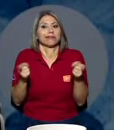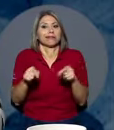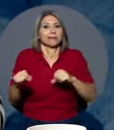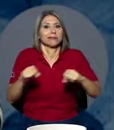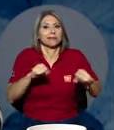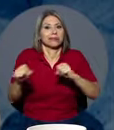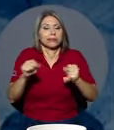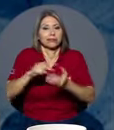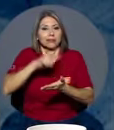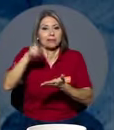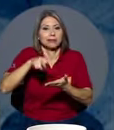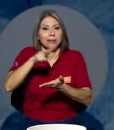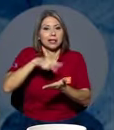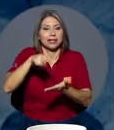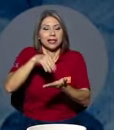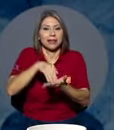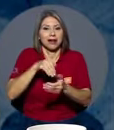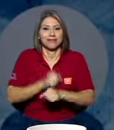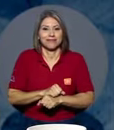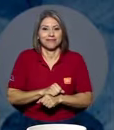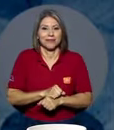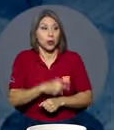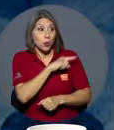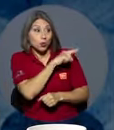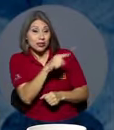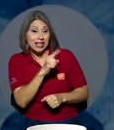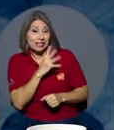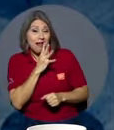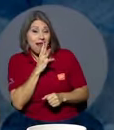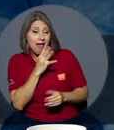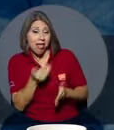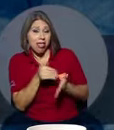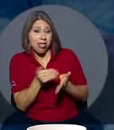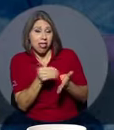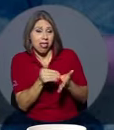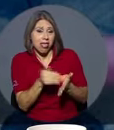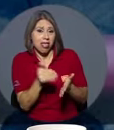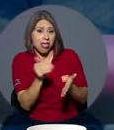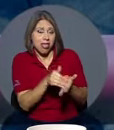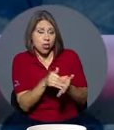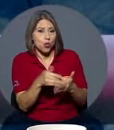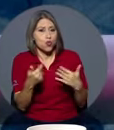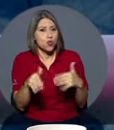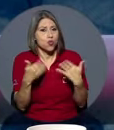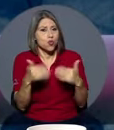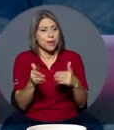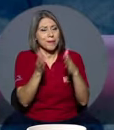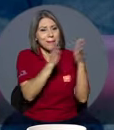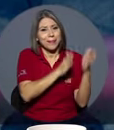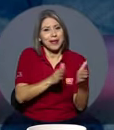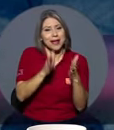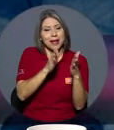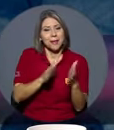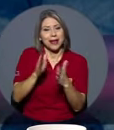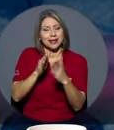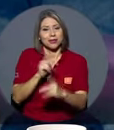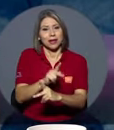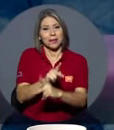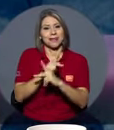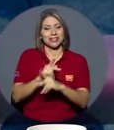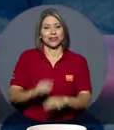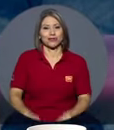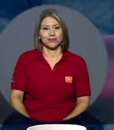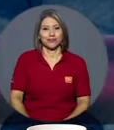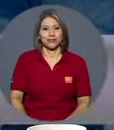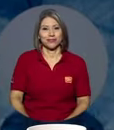Central. Quería detenerme en algo que ustedes han insistido a lo largo del programa, y es fundamental con el tema de la preparación y la prevención.